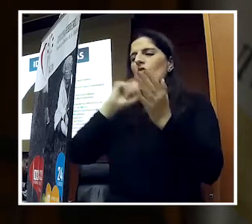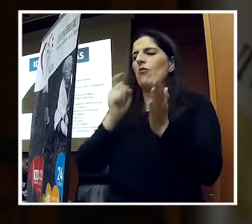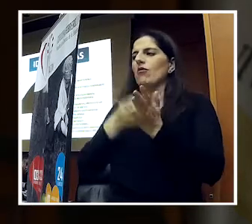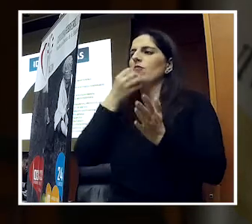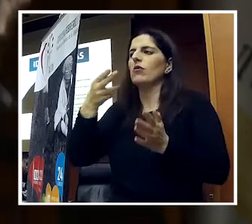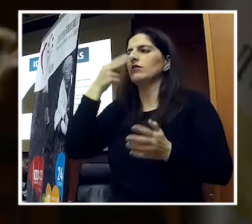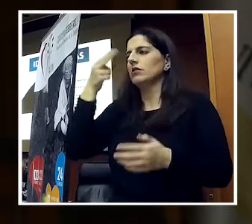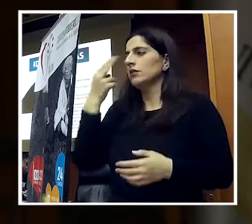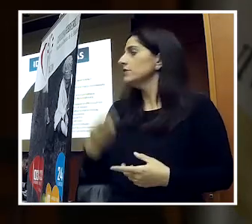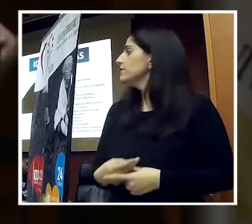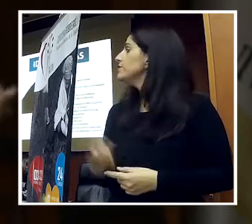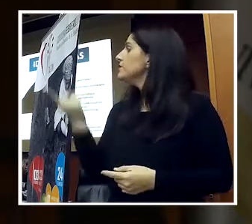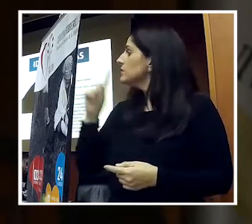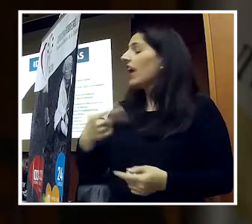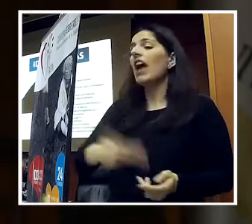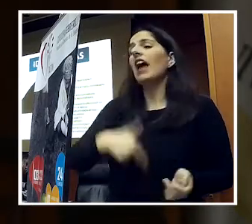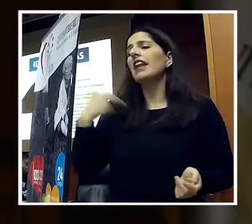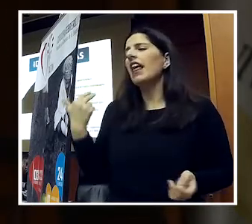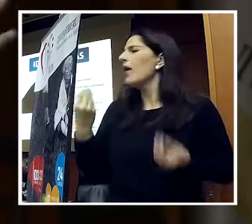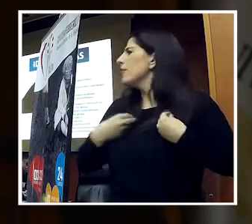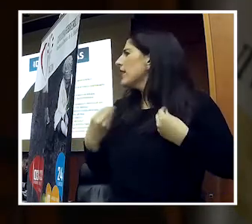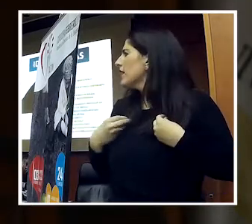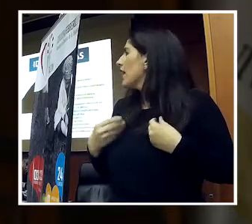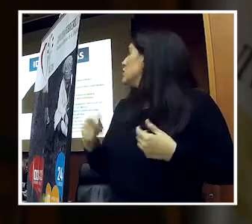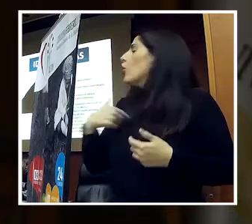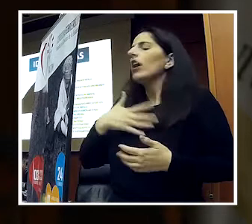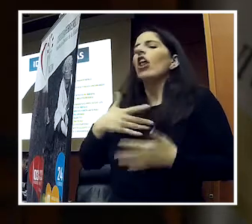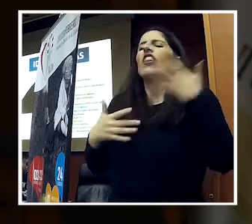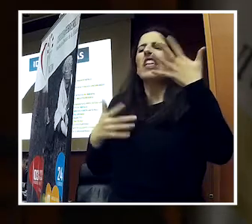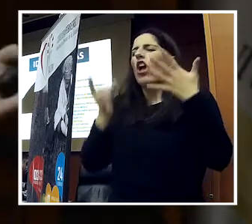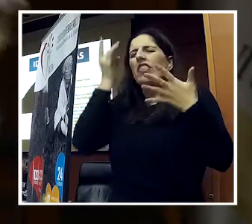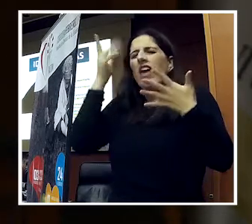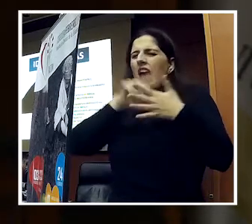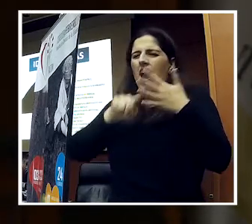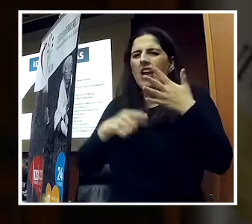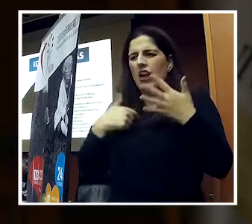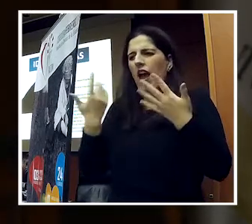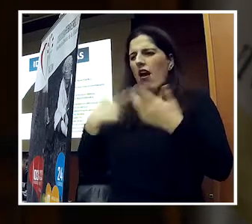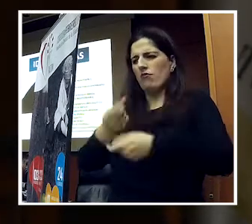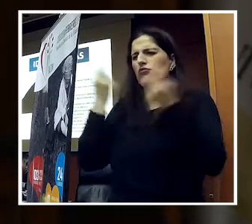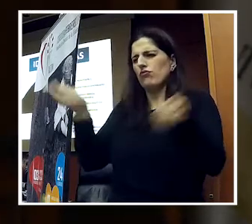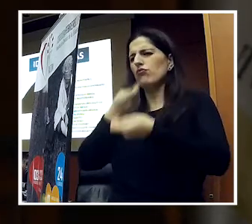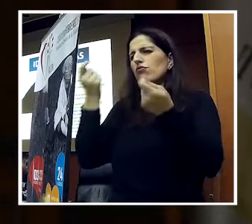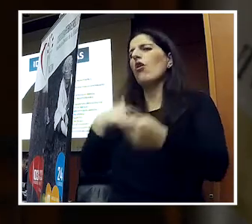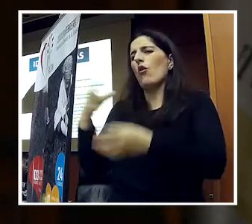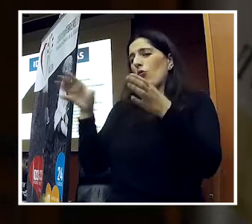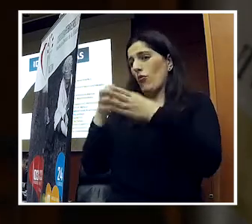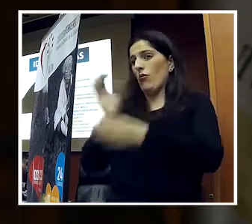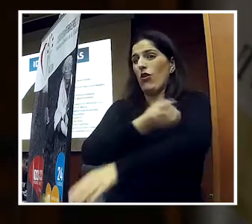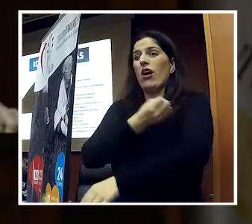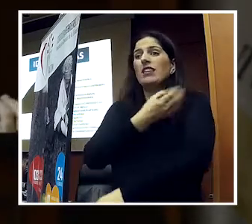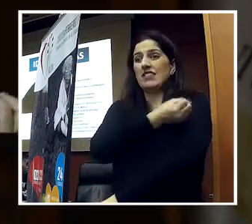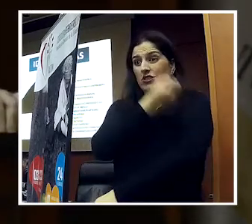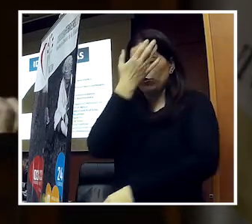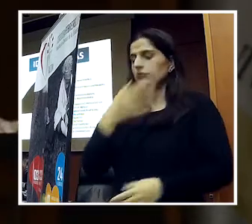Fundamentalmente, yo creo, y es algo muy genérico, vamos a hablar de estilo de vida, yo creo que hay 5 ideas que publicamos recientemente nosotros en el grupo de hipertensión de Senfic, que